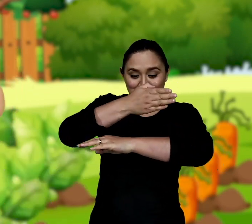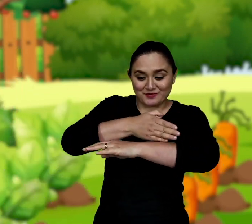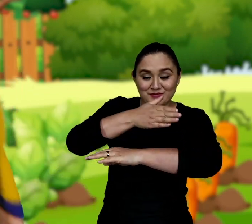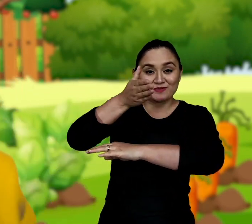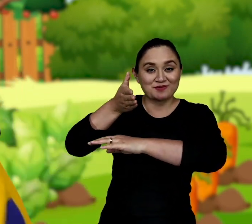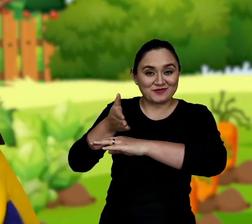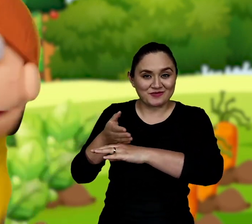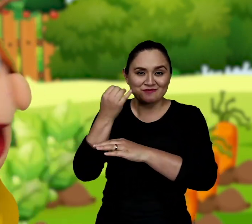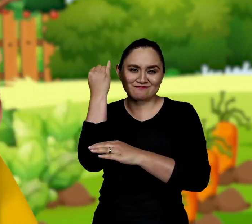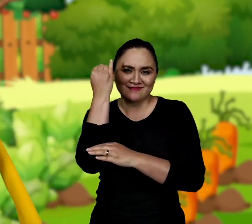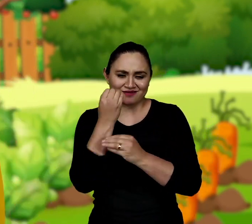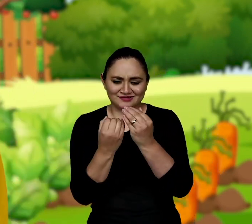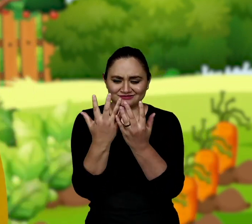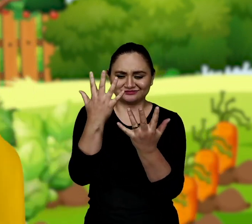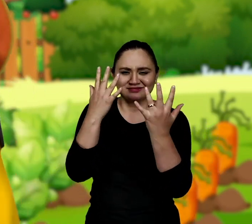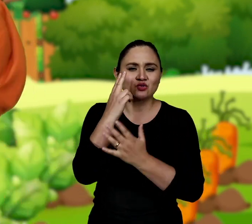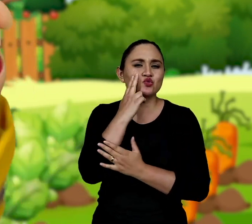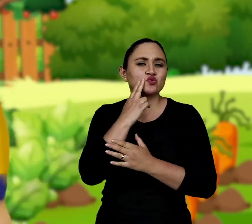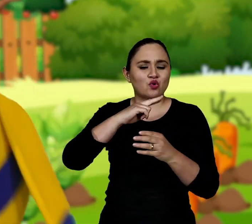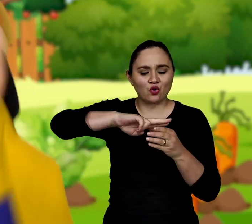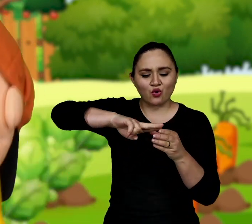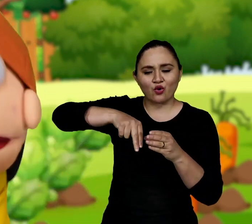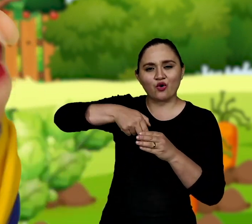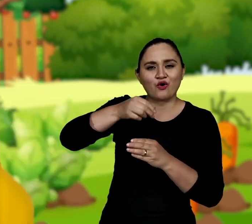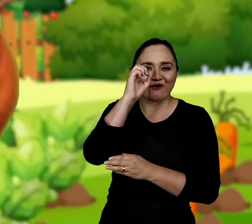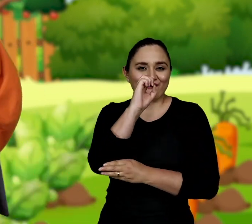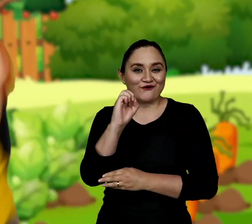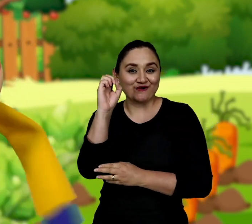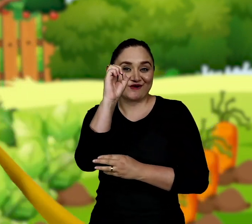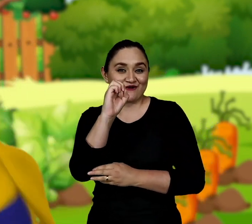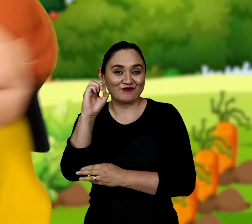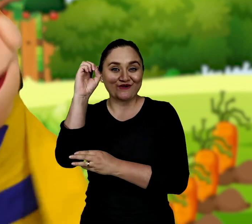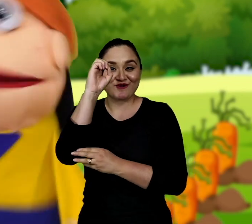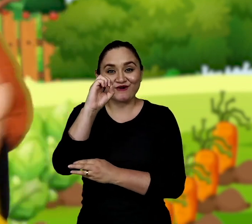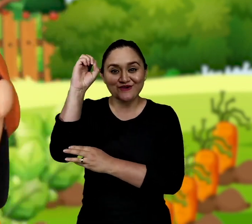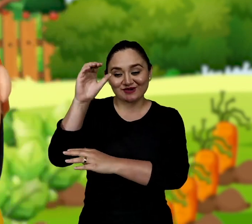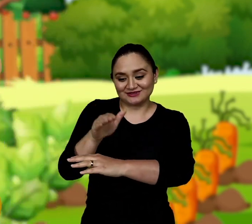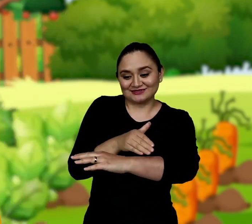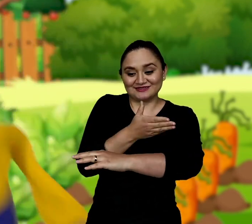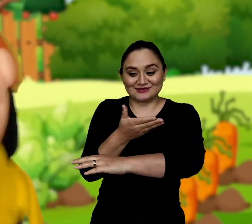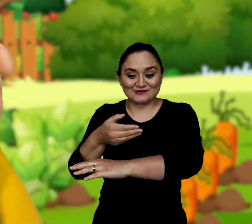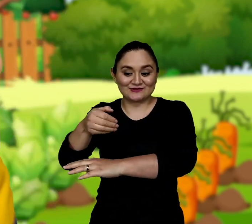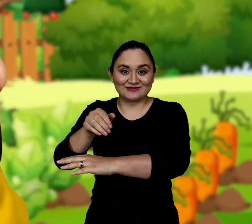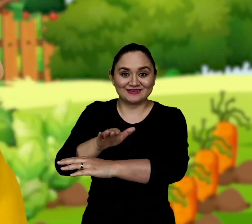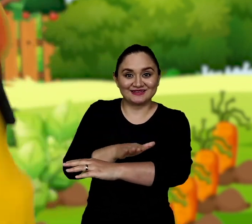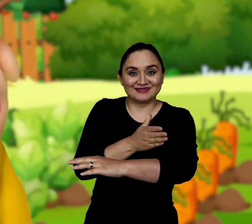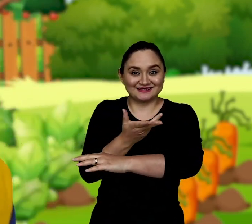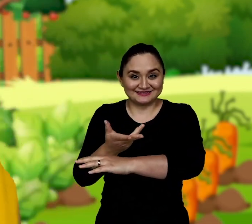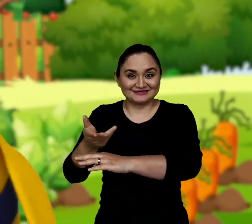oh, oh, oh, oh, oh, ojalá que llueva café.